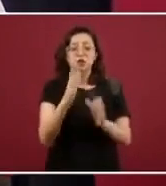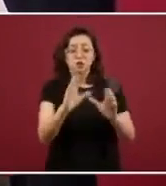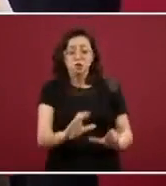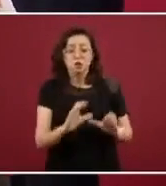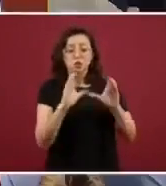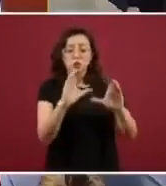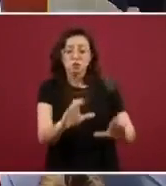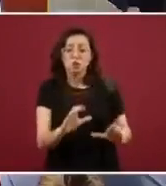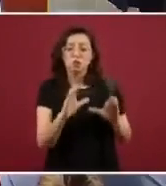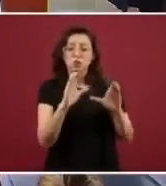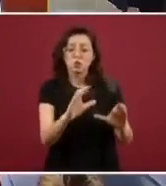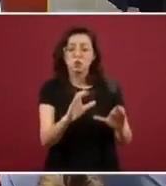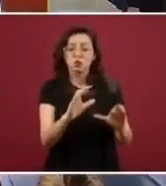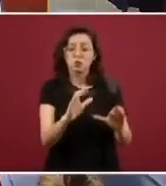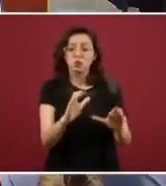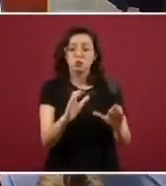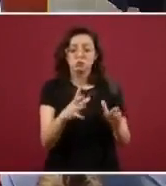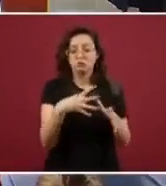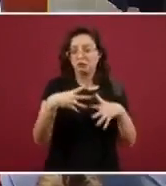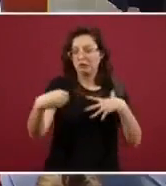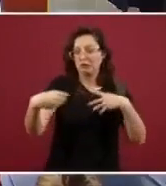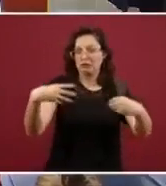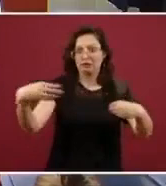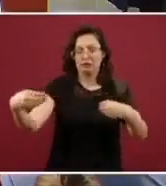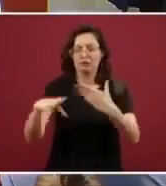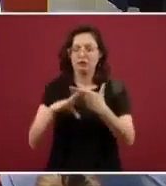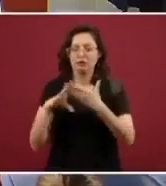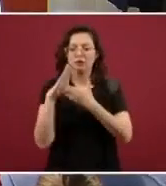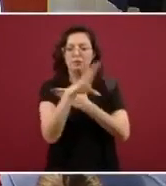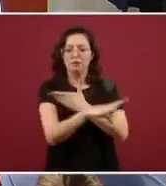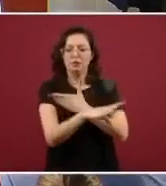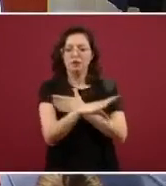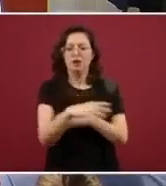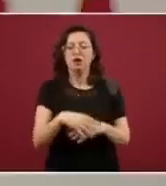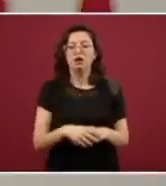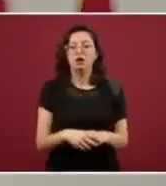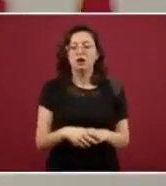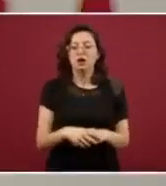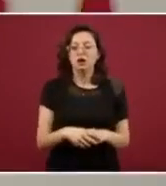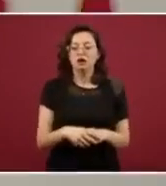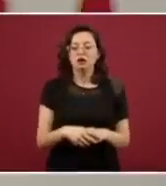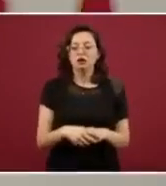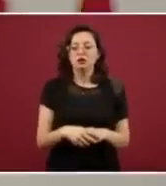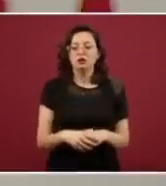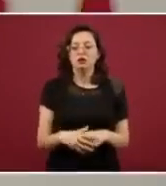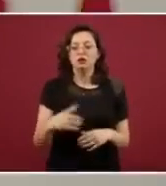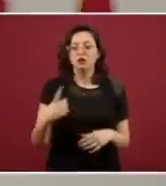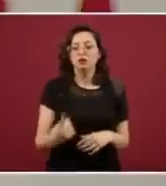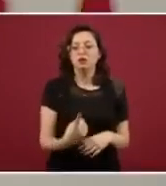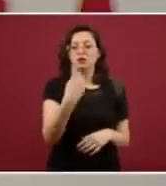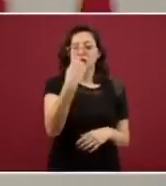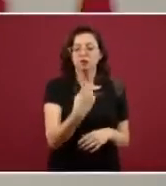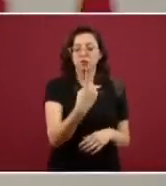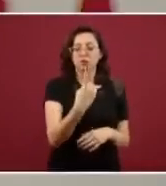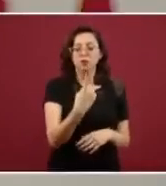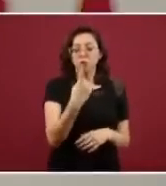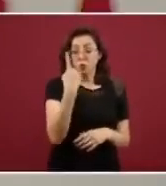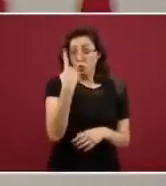cuidar el tema de transmisión, y en un caso sí, porque hubo un corto periodo de 24 horas donde